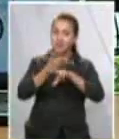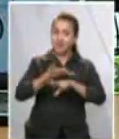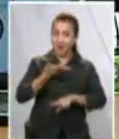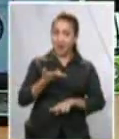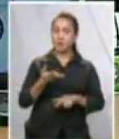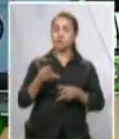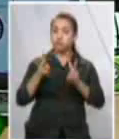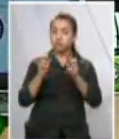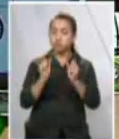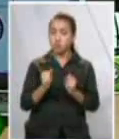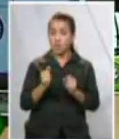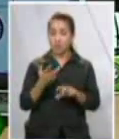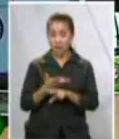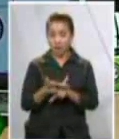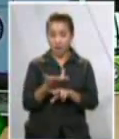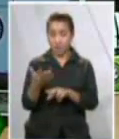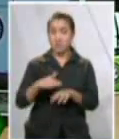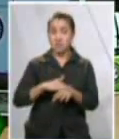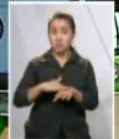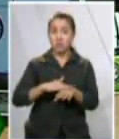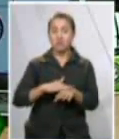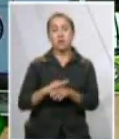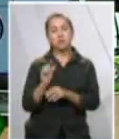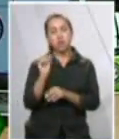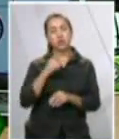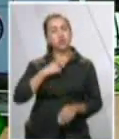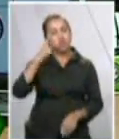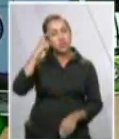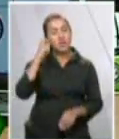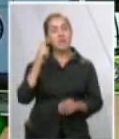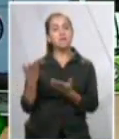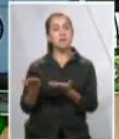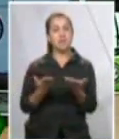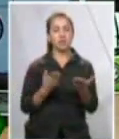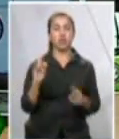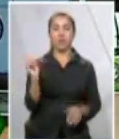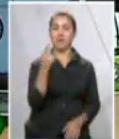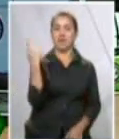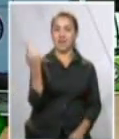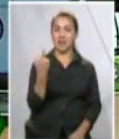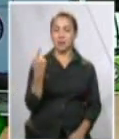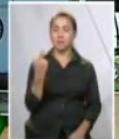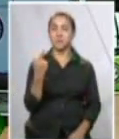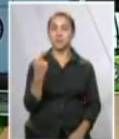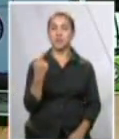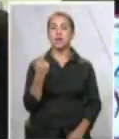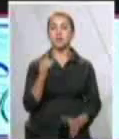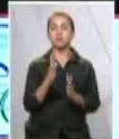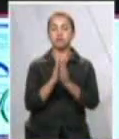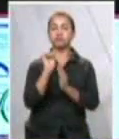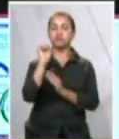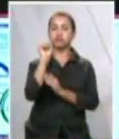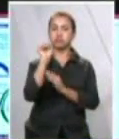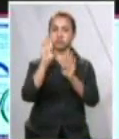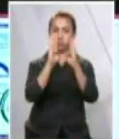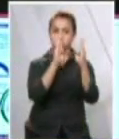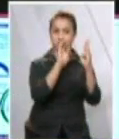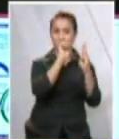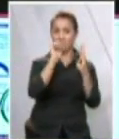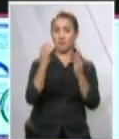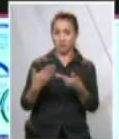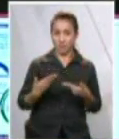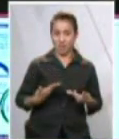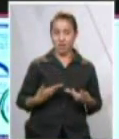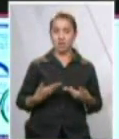estas posibilidades están. Y un poco, yo creo que la invitación general es a que toquen las puertas. ¿Cómo le puede cambiar la